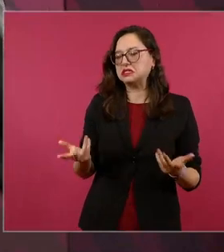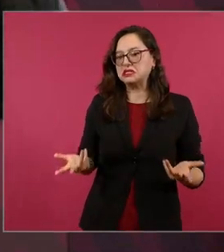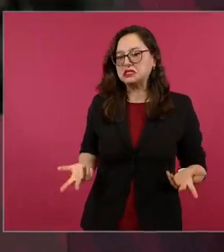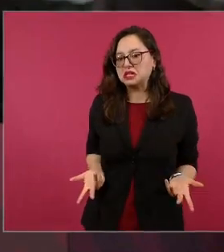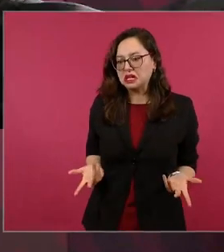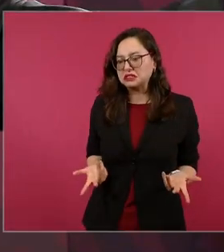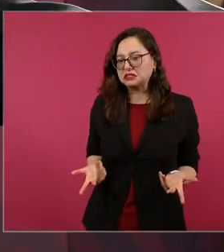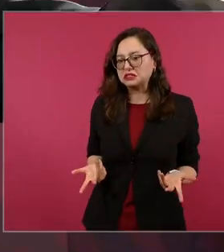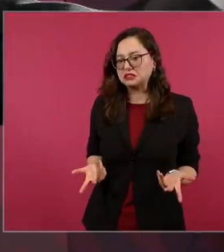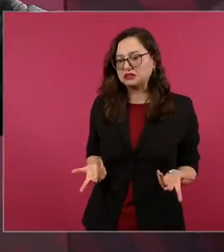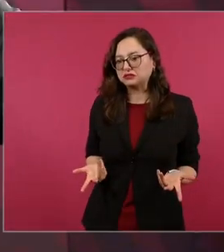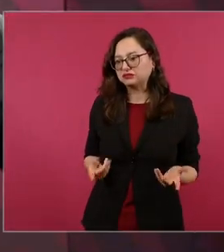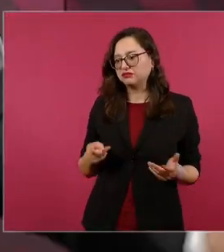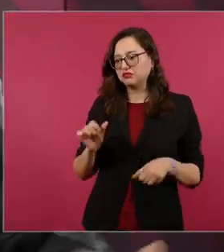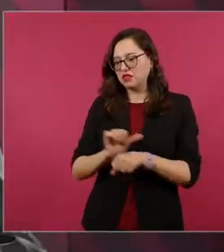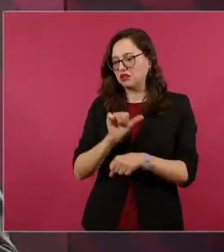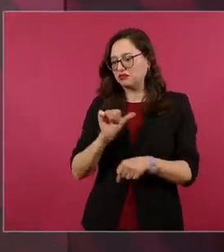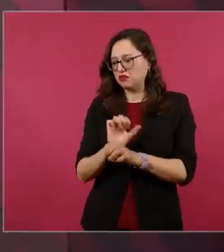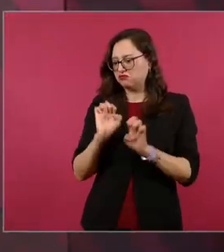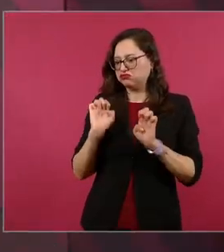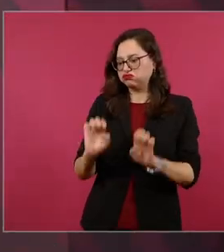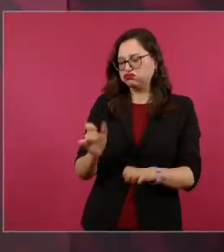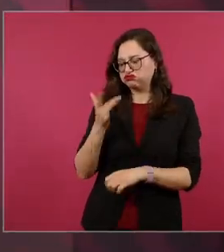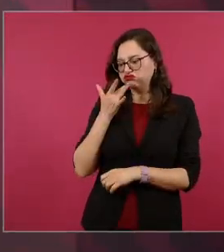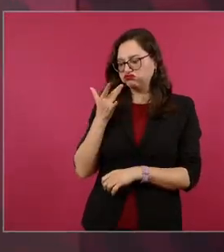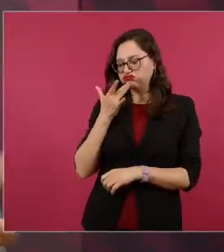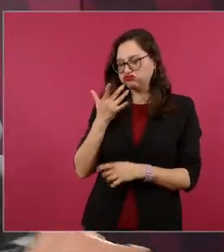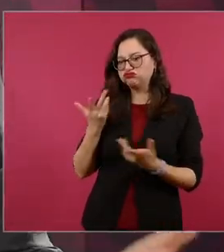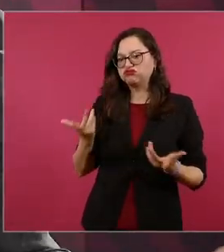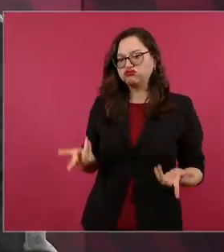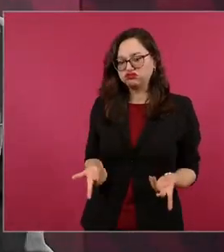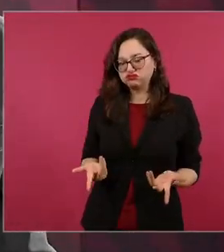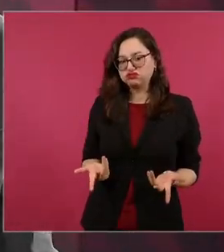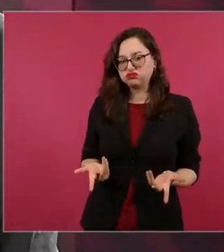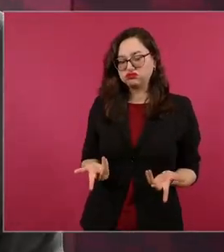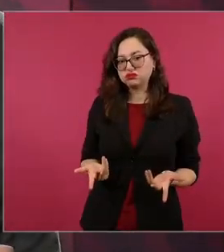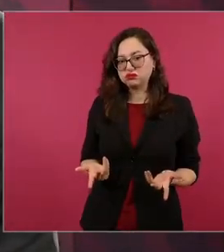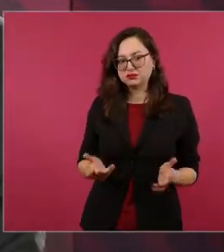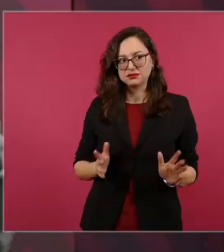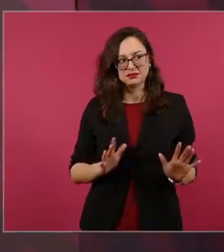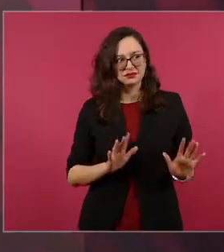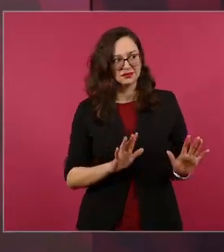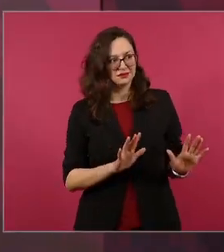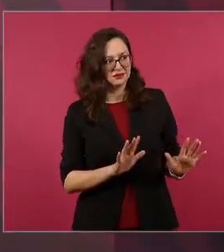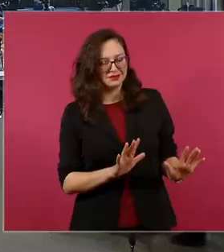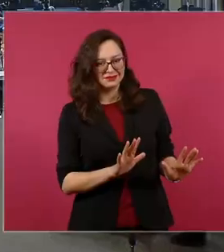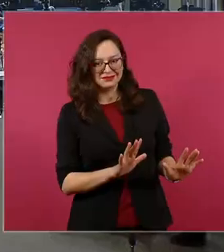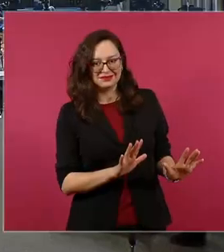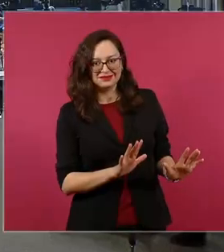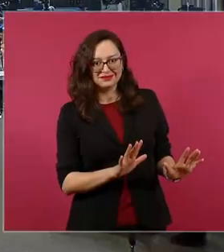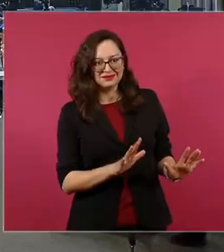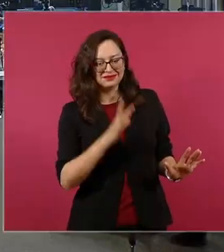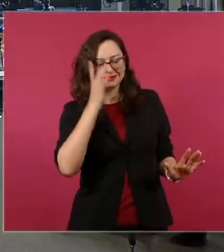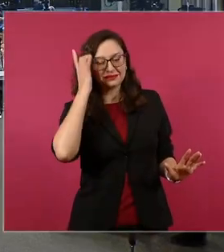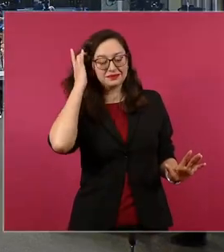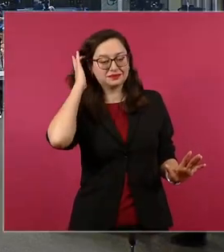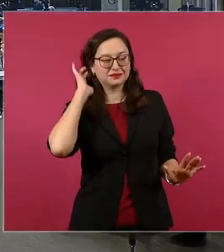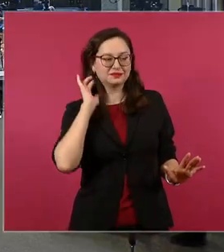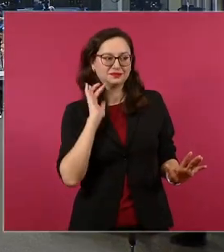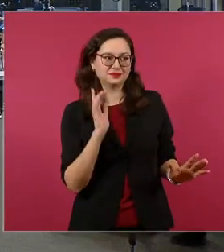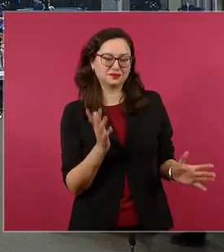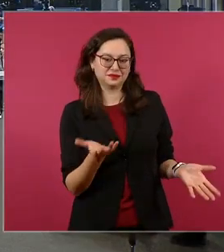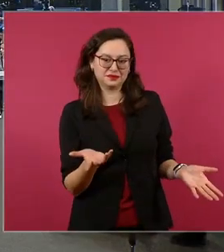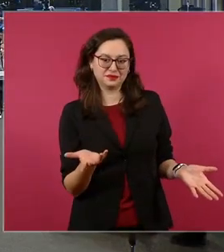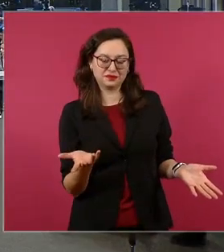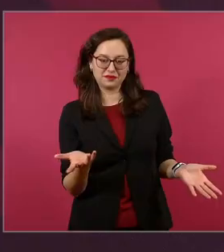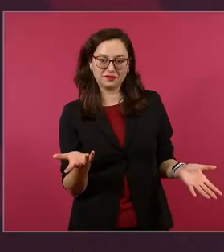y tener carros últimos modelos. Y antes se acostumbraba, ahora porque ya les da pena,